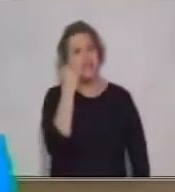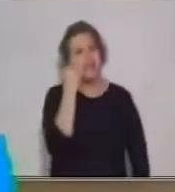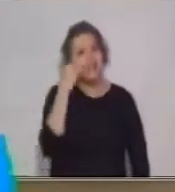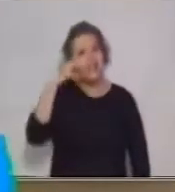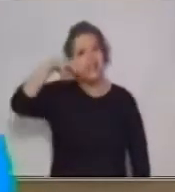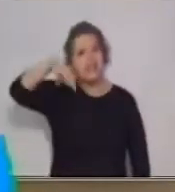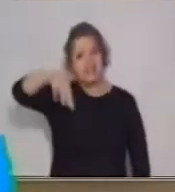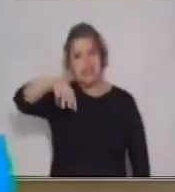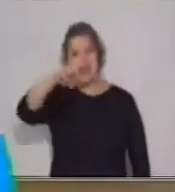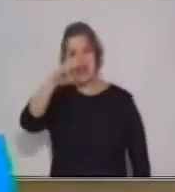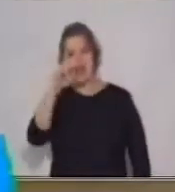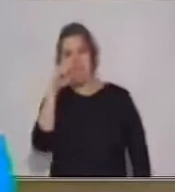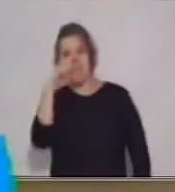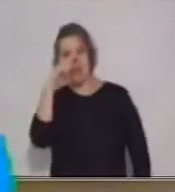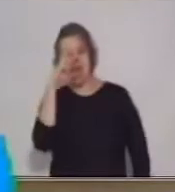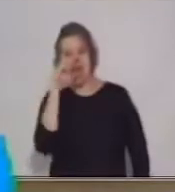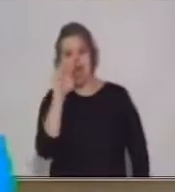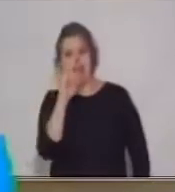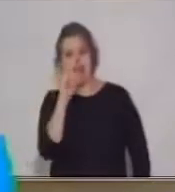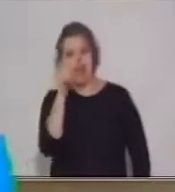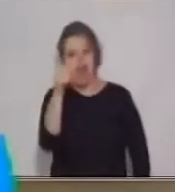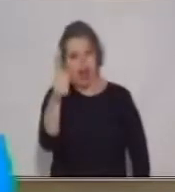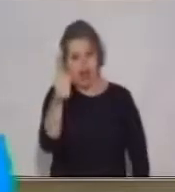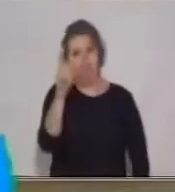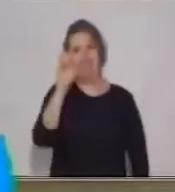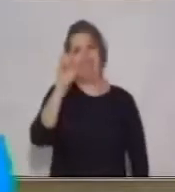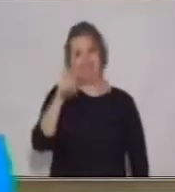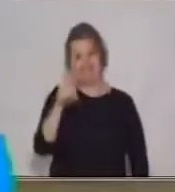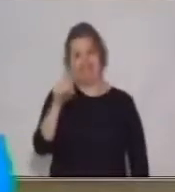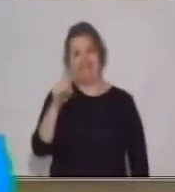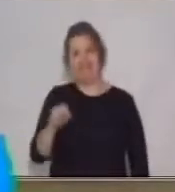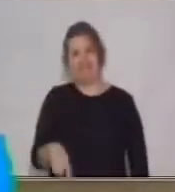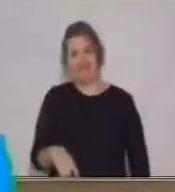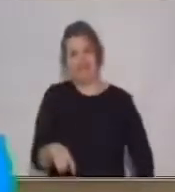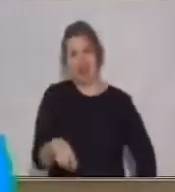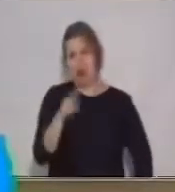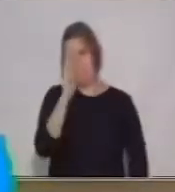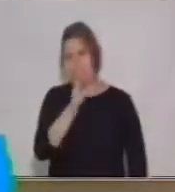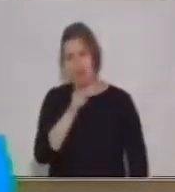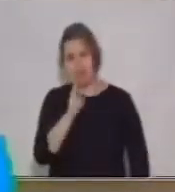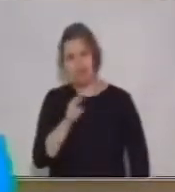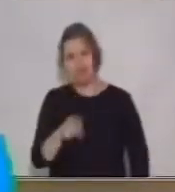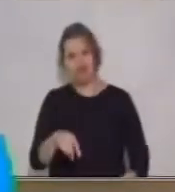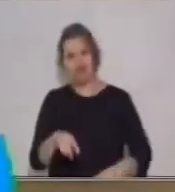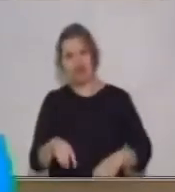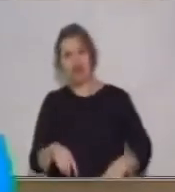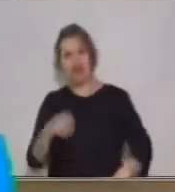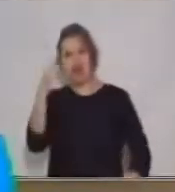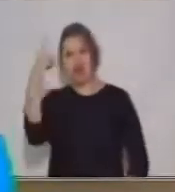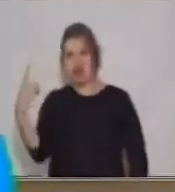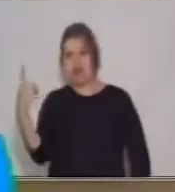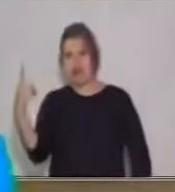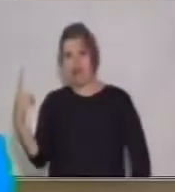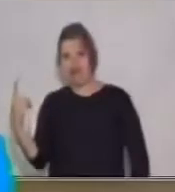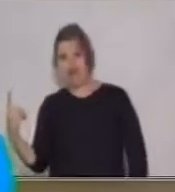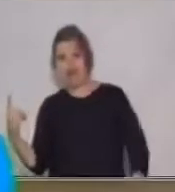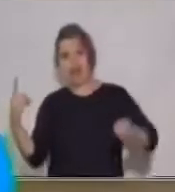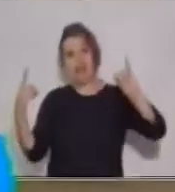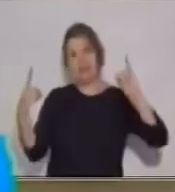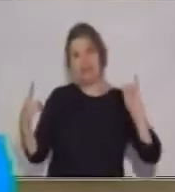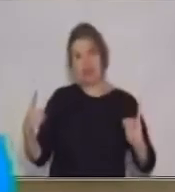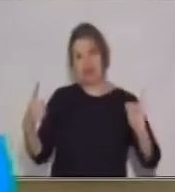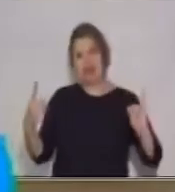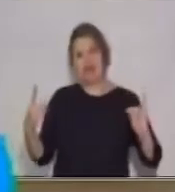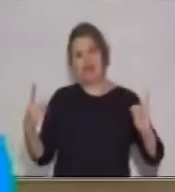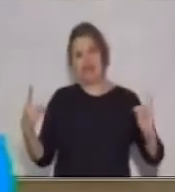acá misma forma, tanto al lado derecho como al lado izquierdo. Y sobre este eje focal